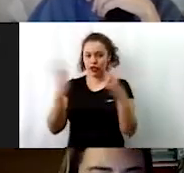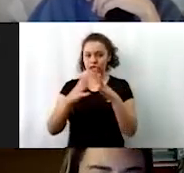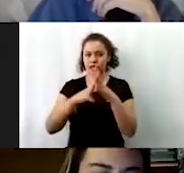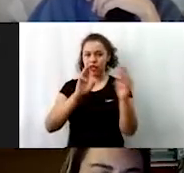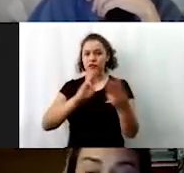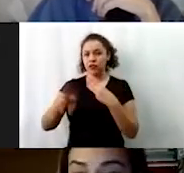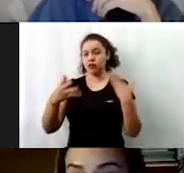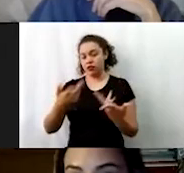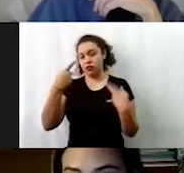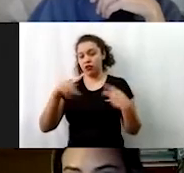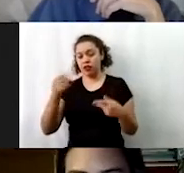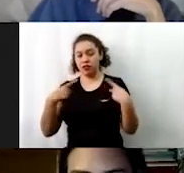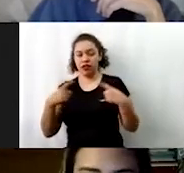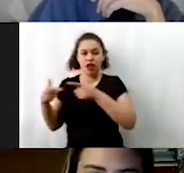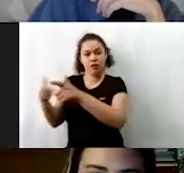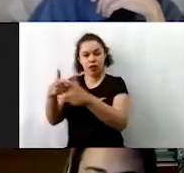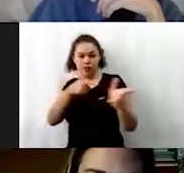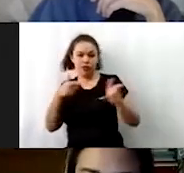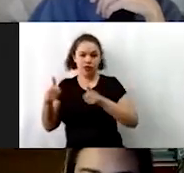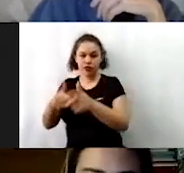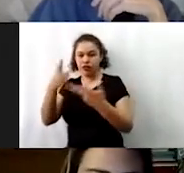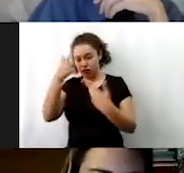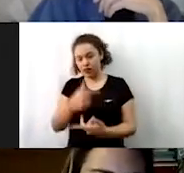otras personas, nada más por poner muchos otros